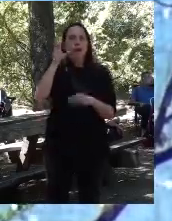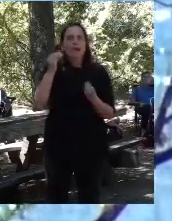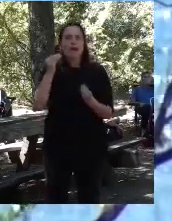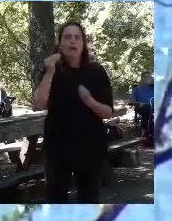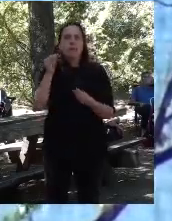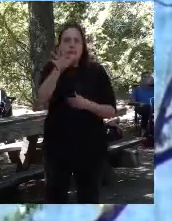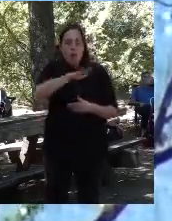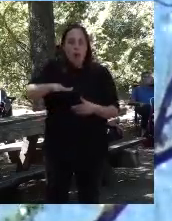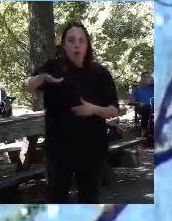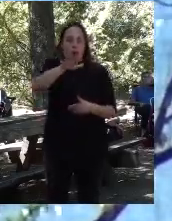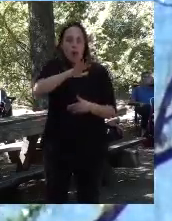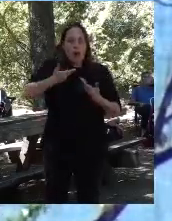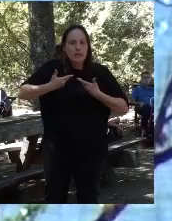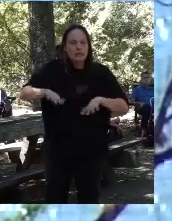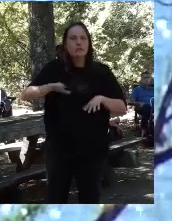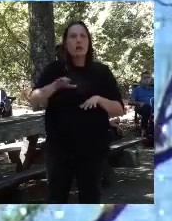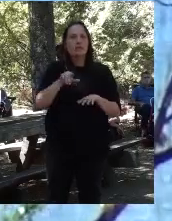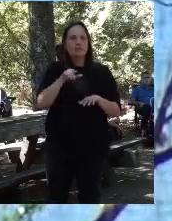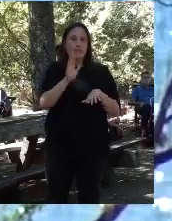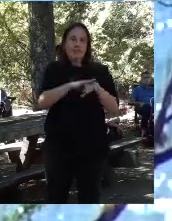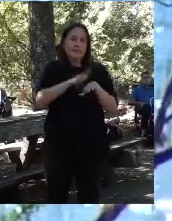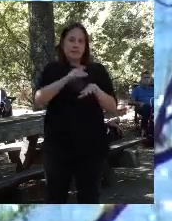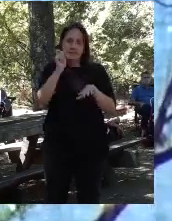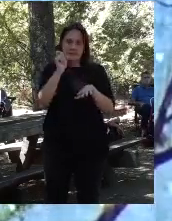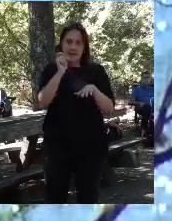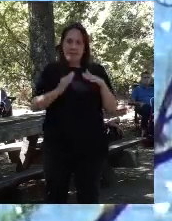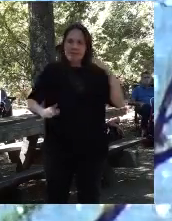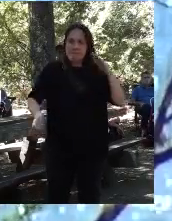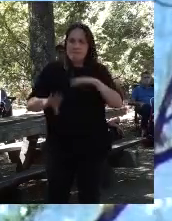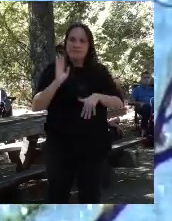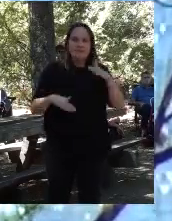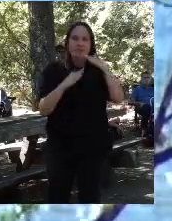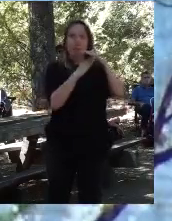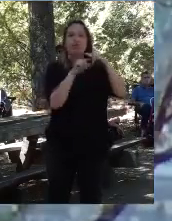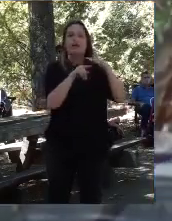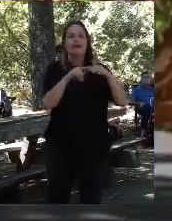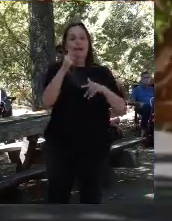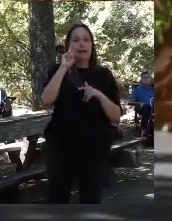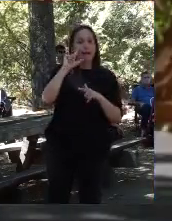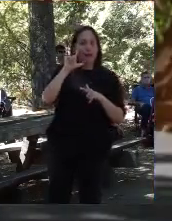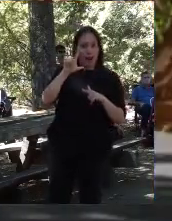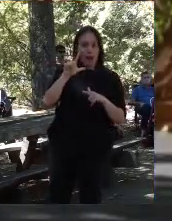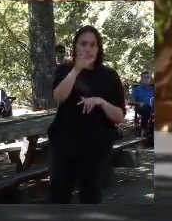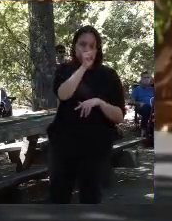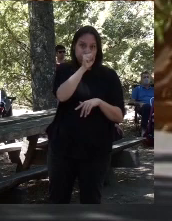posible si no fuera por el krill antártico. Y el krill hoy se encuentra amenazado.